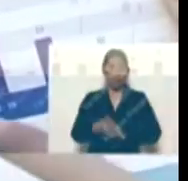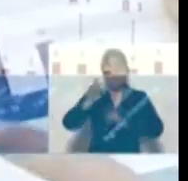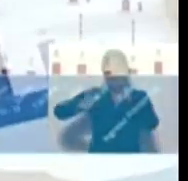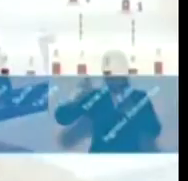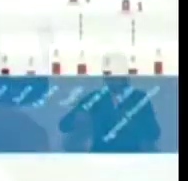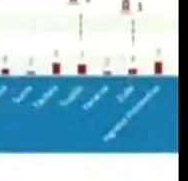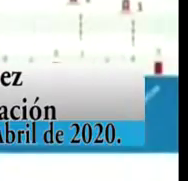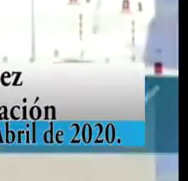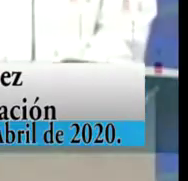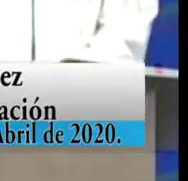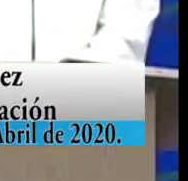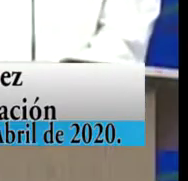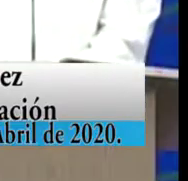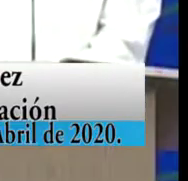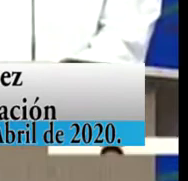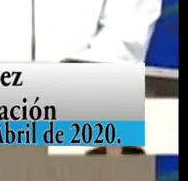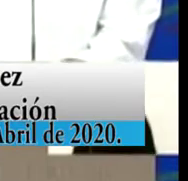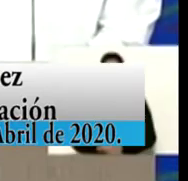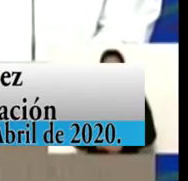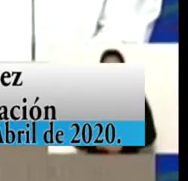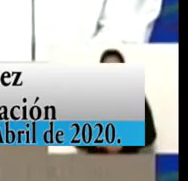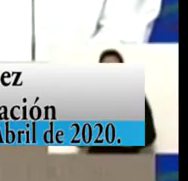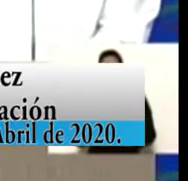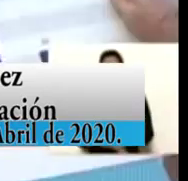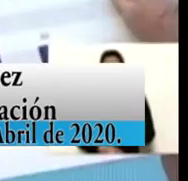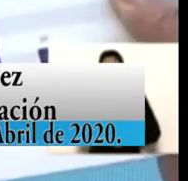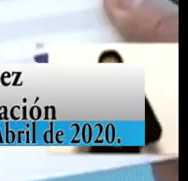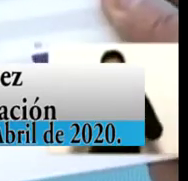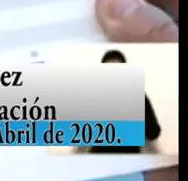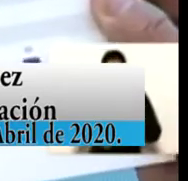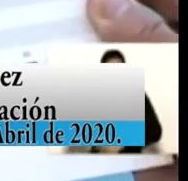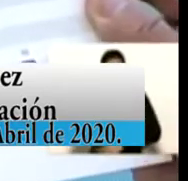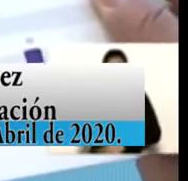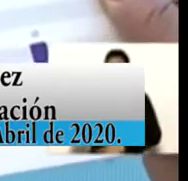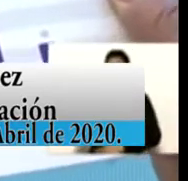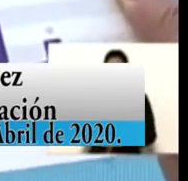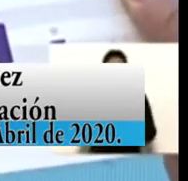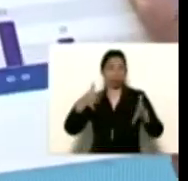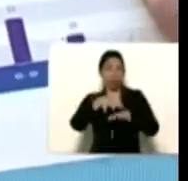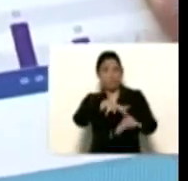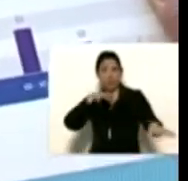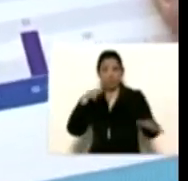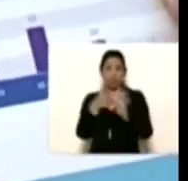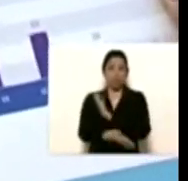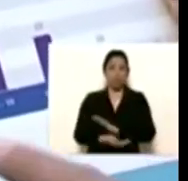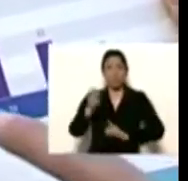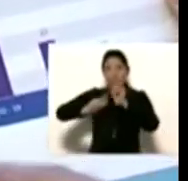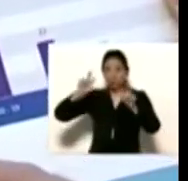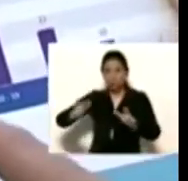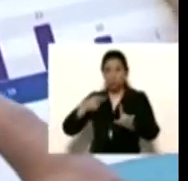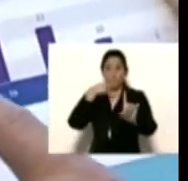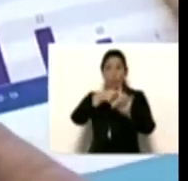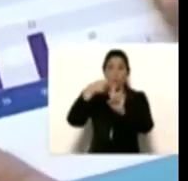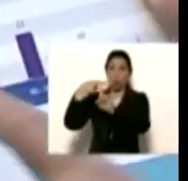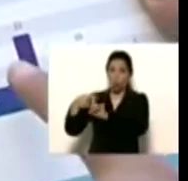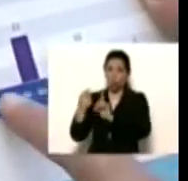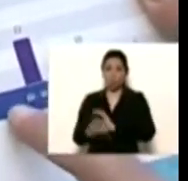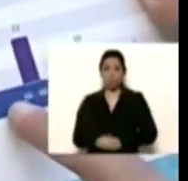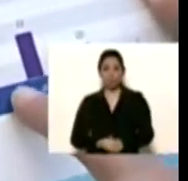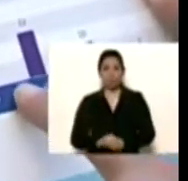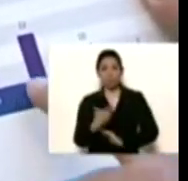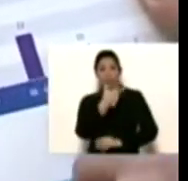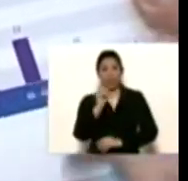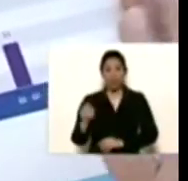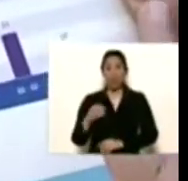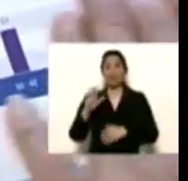142. Respecto al rango de edad, el rango de edad que habíamos tenido una gran mayoría de personas positivas entre los 30 y